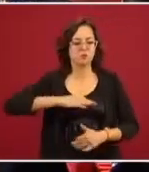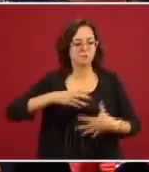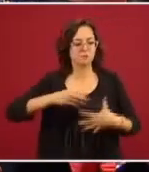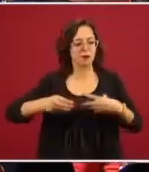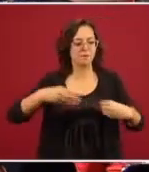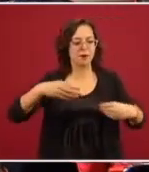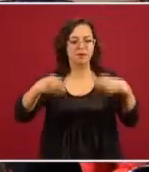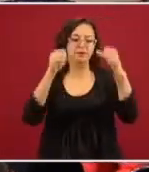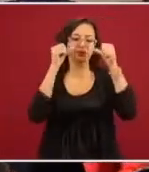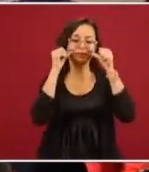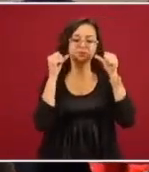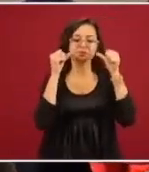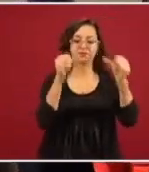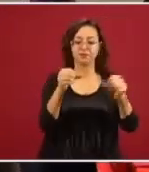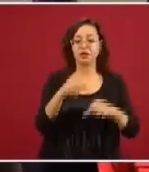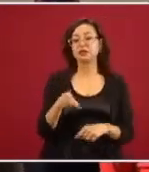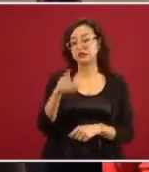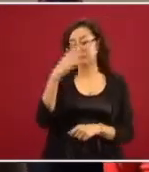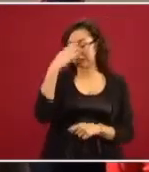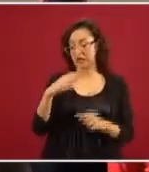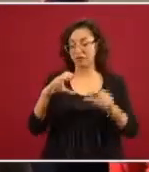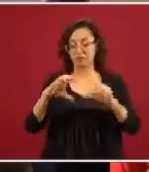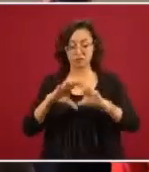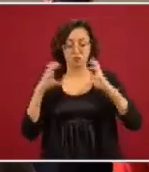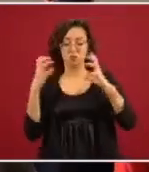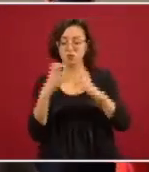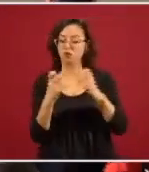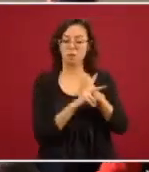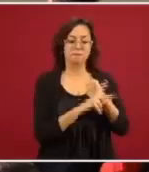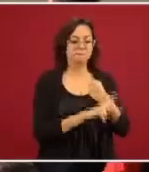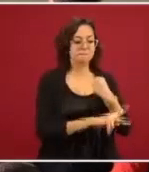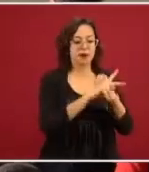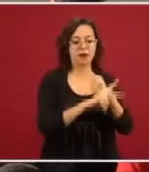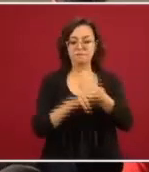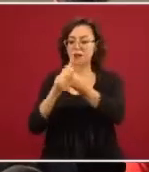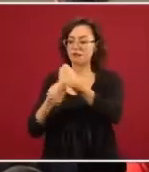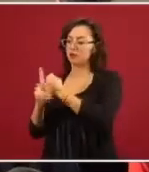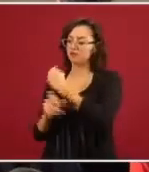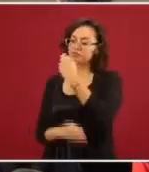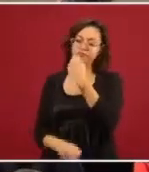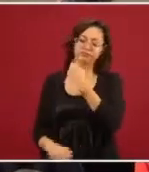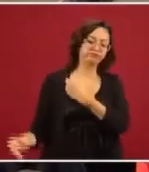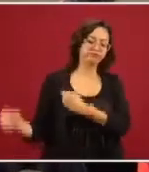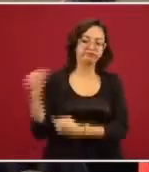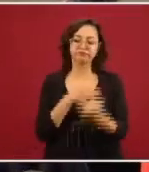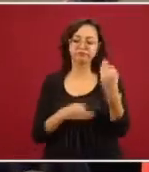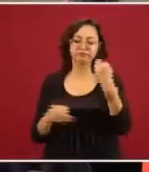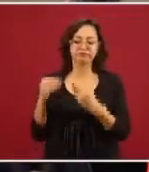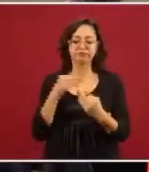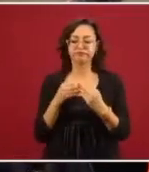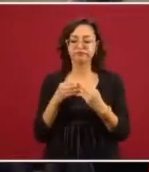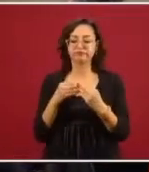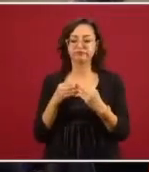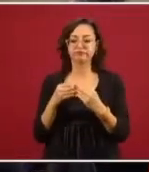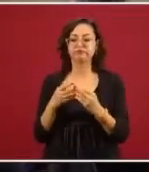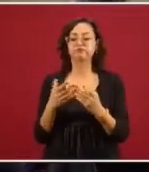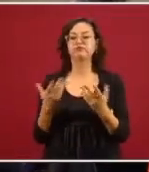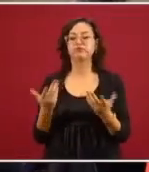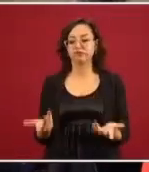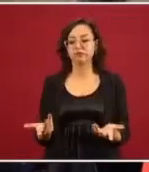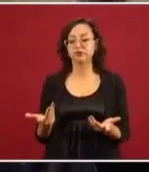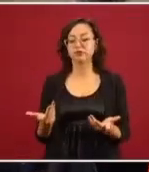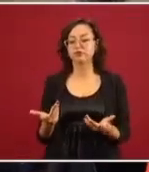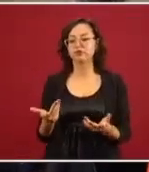Como ustedes saben, en todos los países del mundo, lo que nos dice la experiencia es que se necesita tener